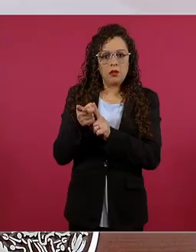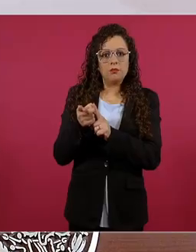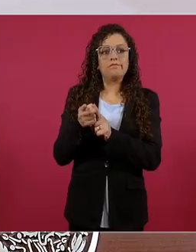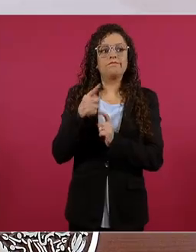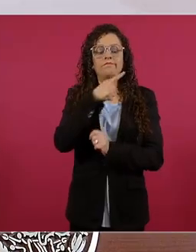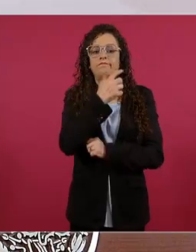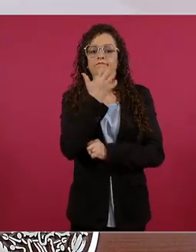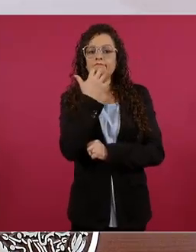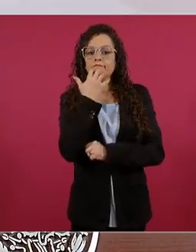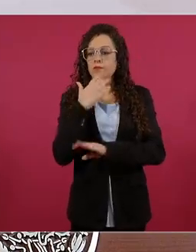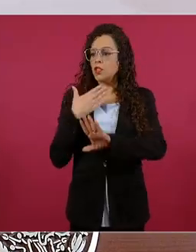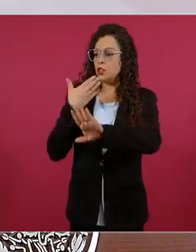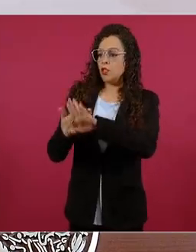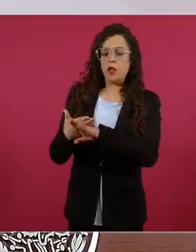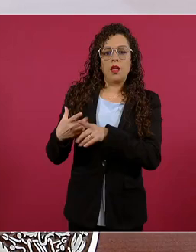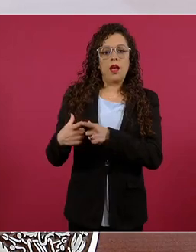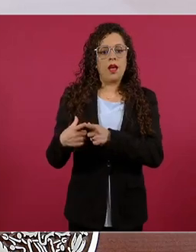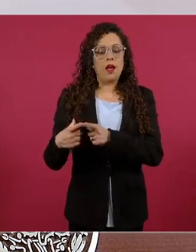Y